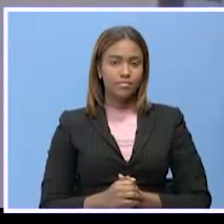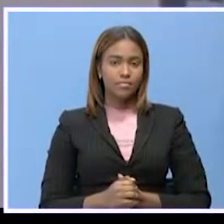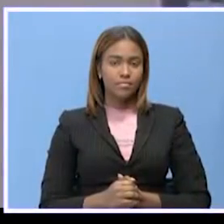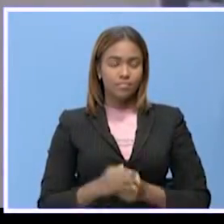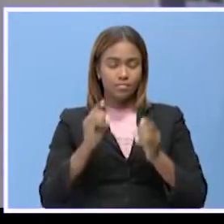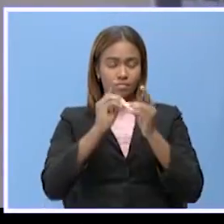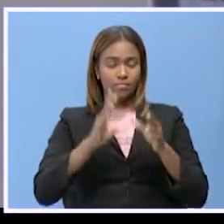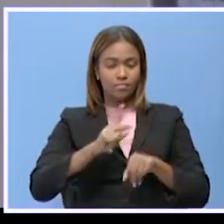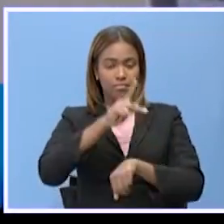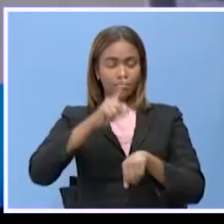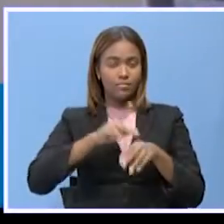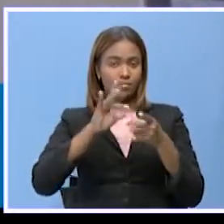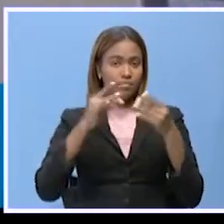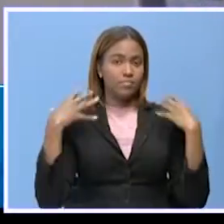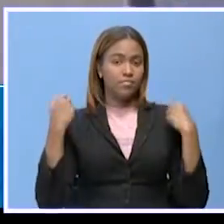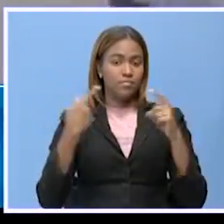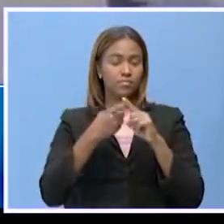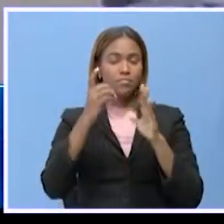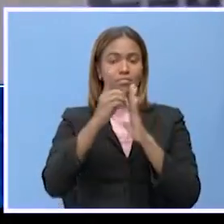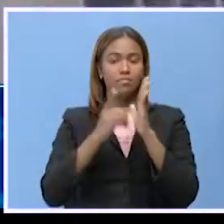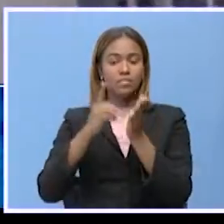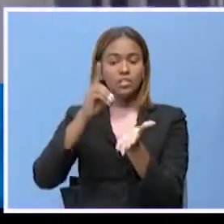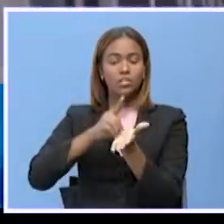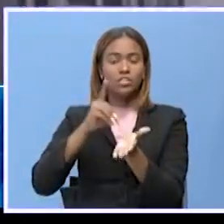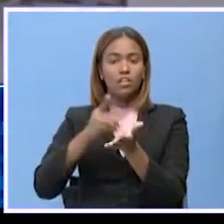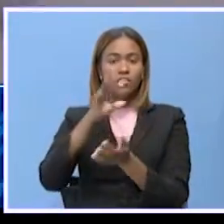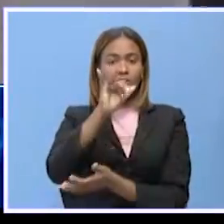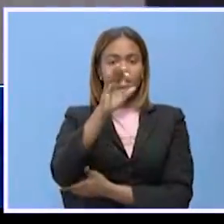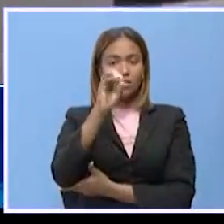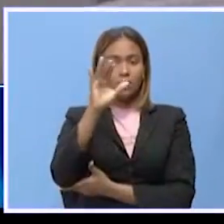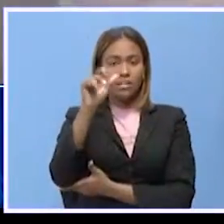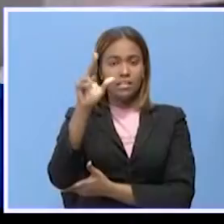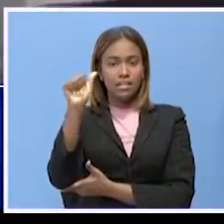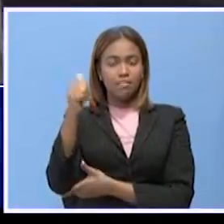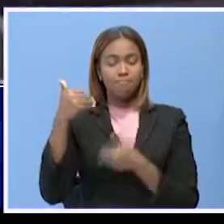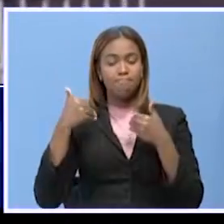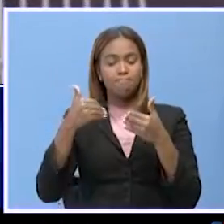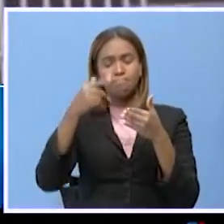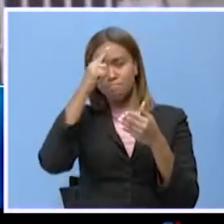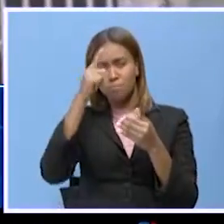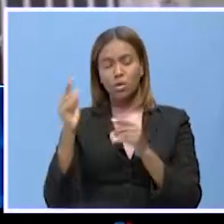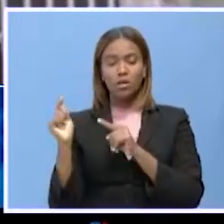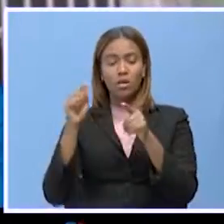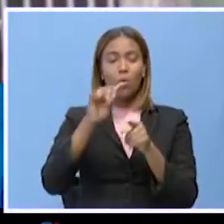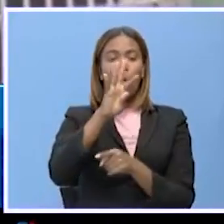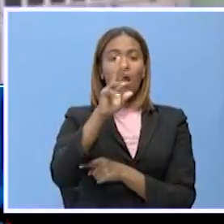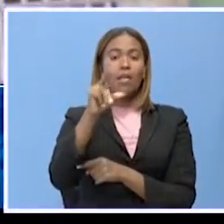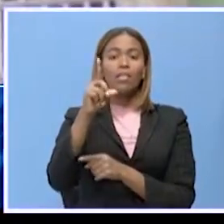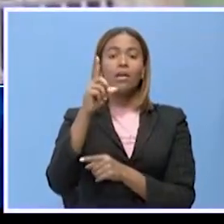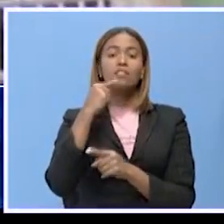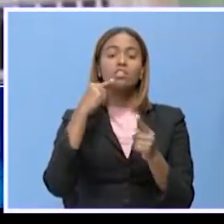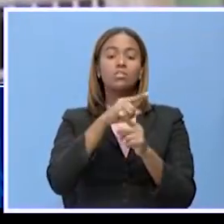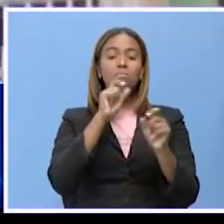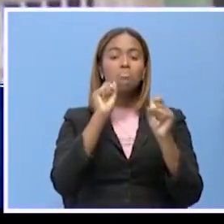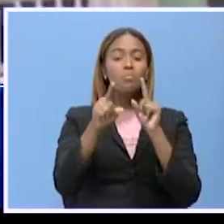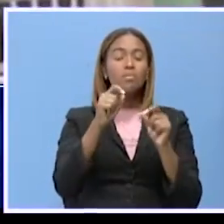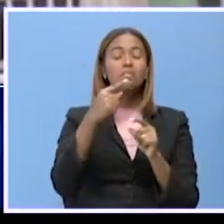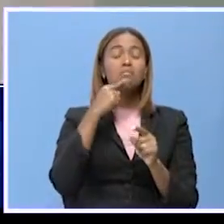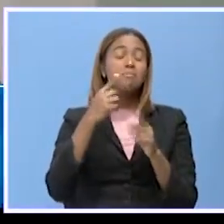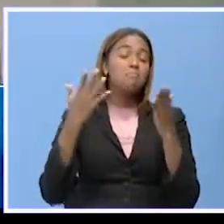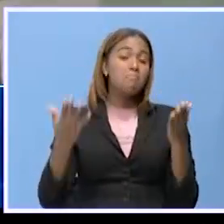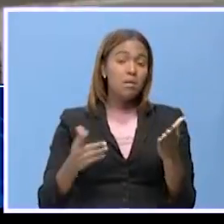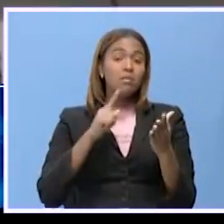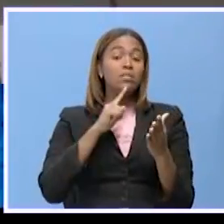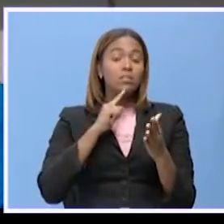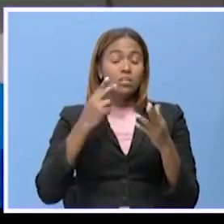El director provincial de salud de Dajabón, doctor Francisco García, al ser abordado por 4RD Noticias, manifestó que a pesar de